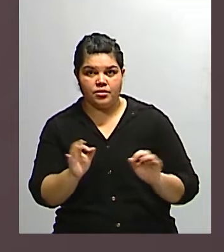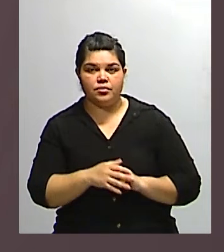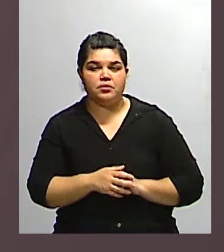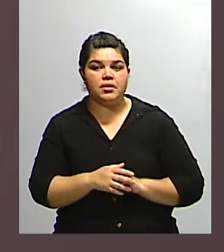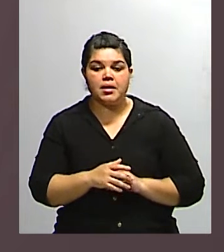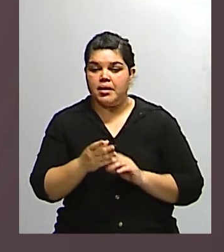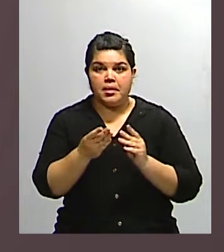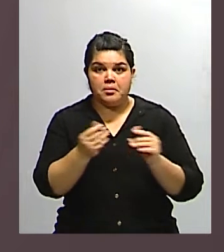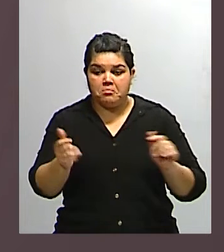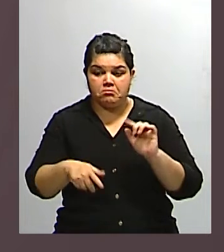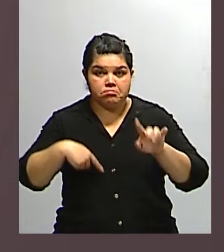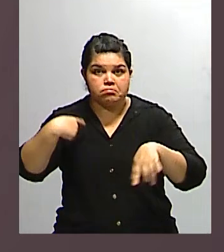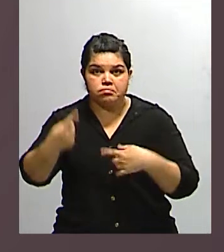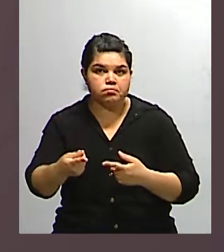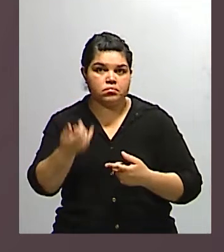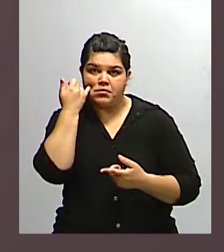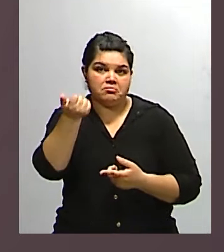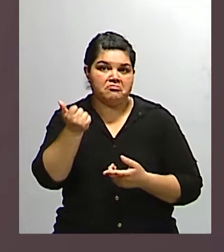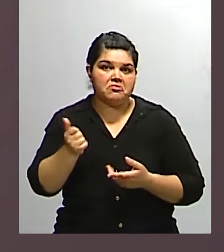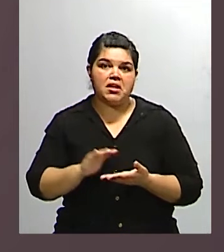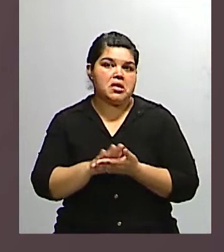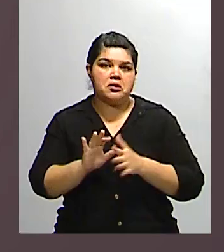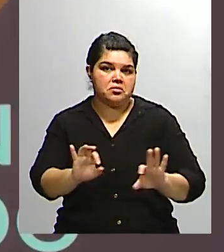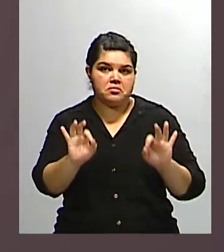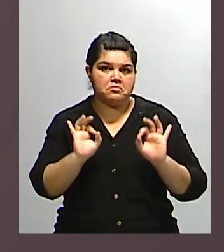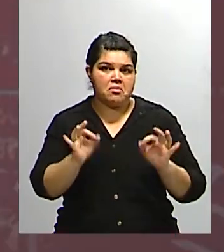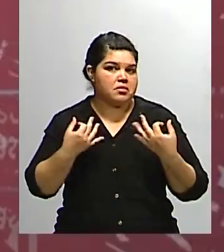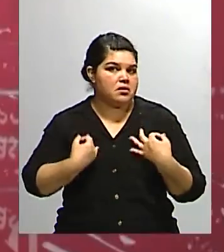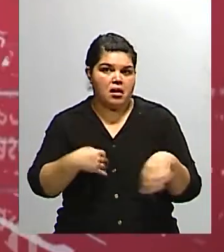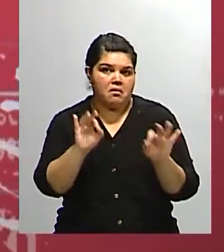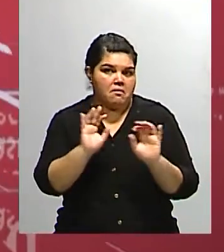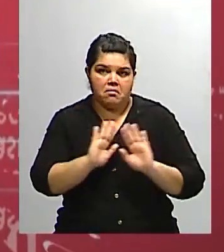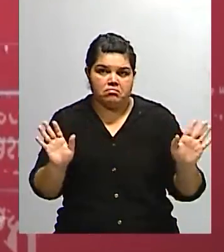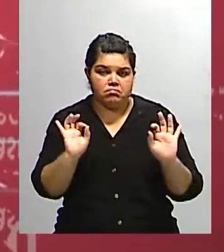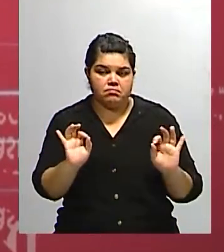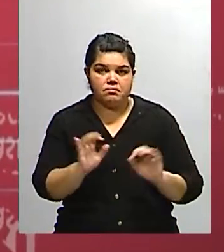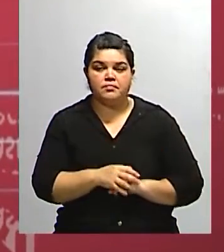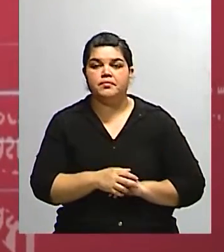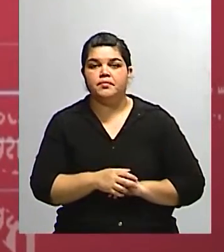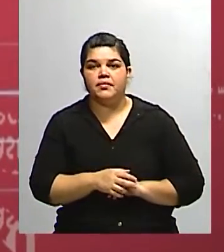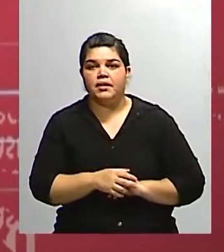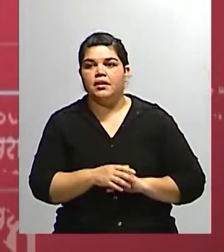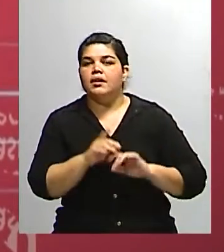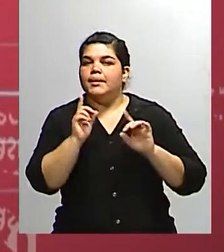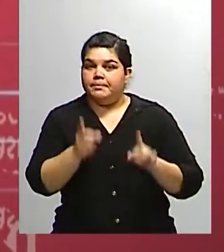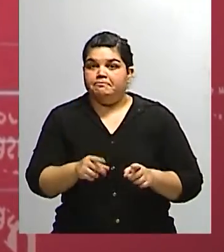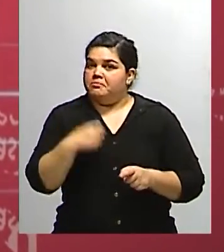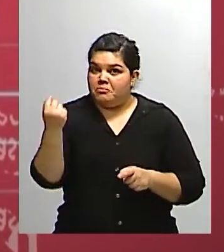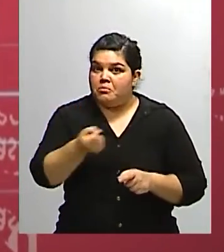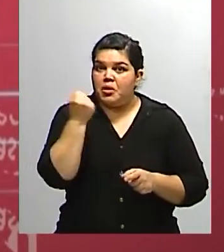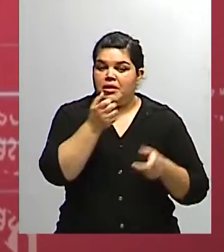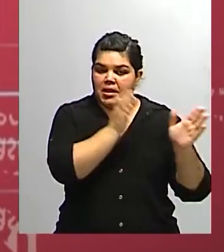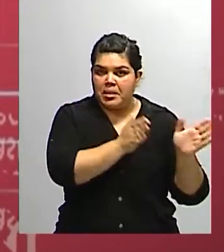eso pasa a la mujer, ya está curada en la gran mayoría de los casos. Bueno, es importante también hacer ese repaso, ¿no?